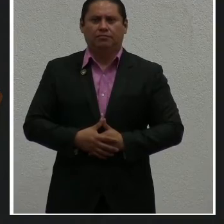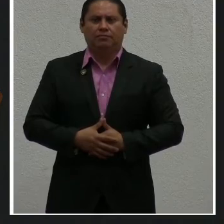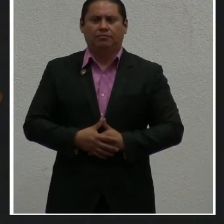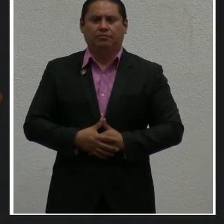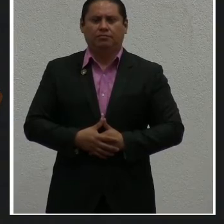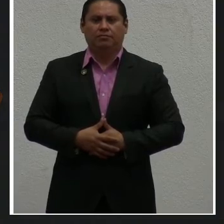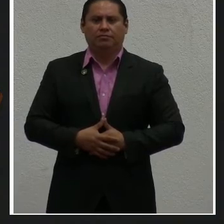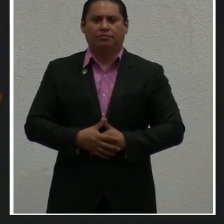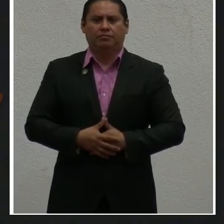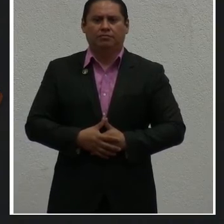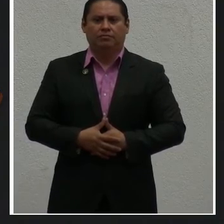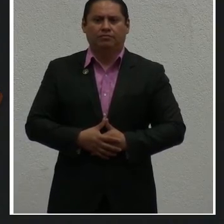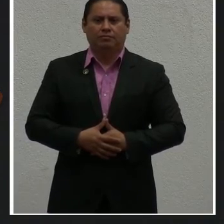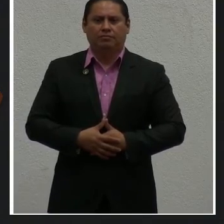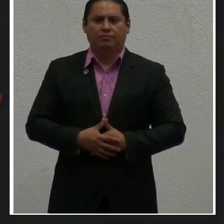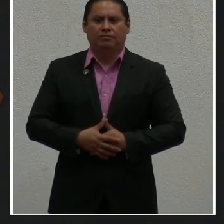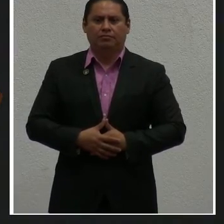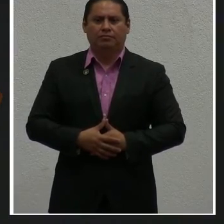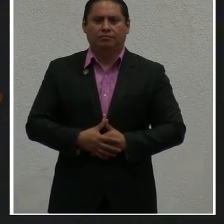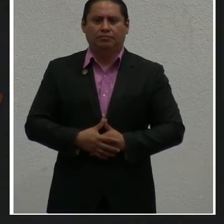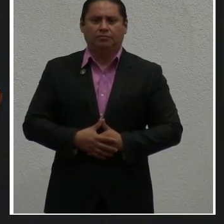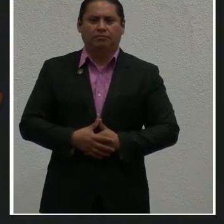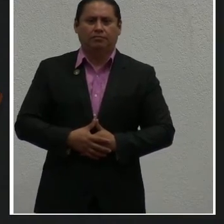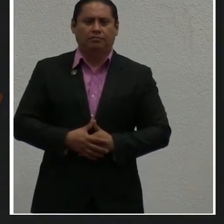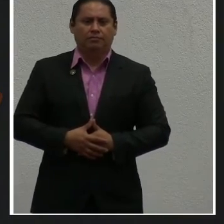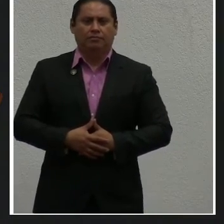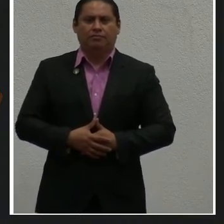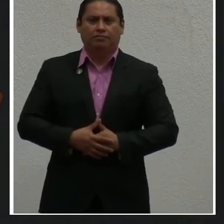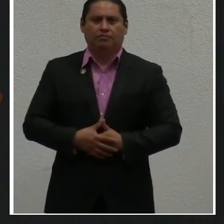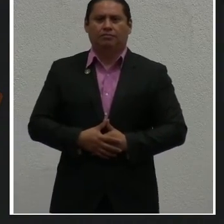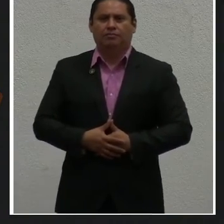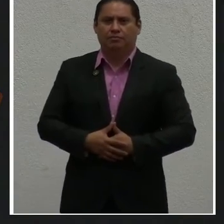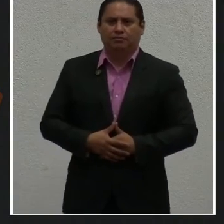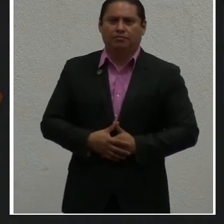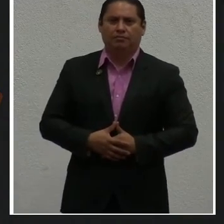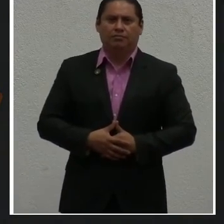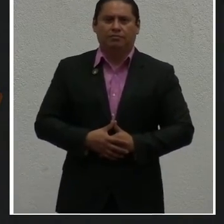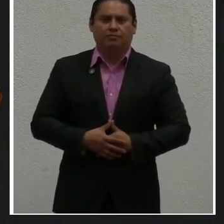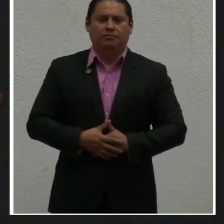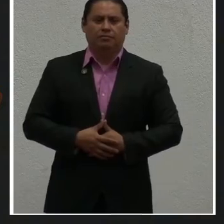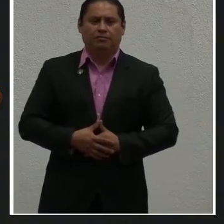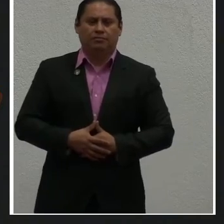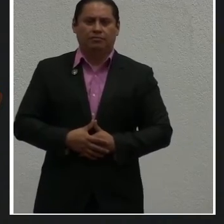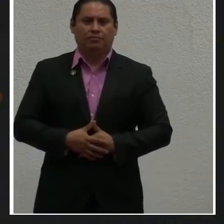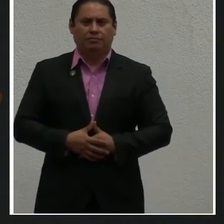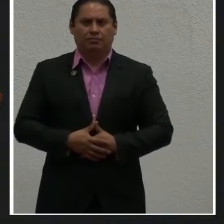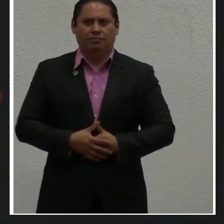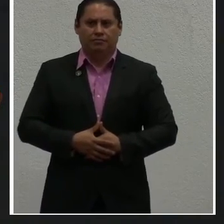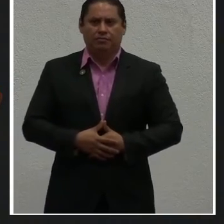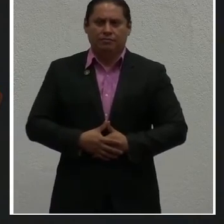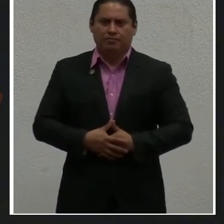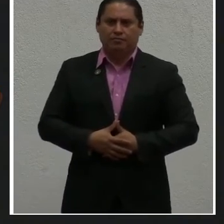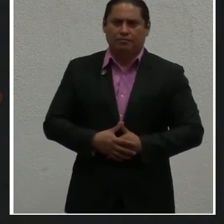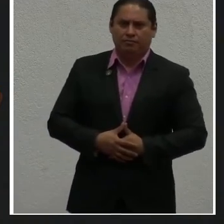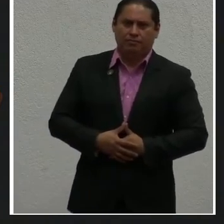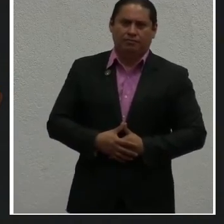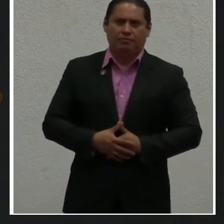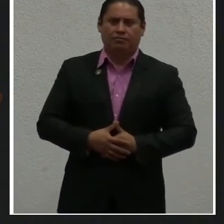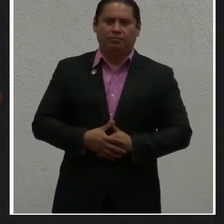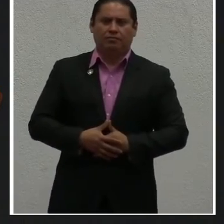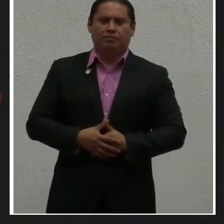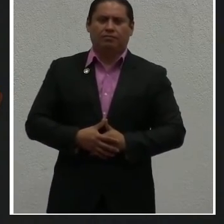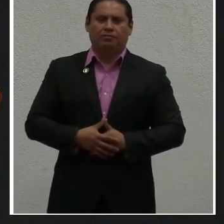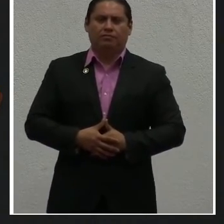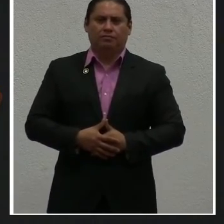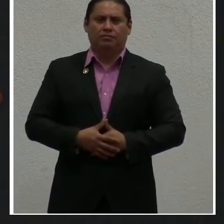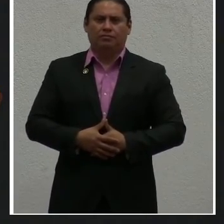muskoplal teya kiltik, tebitil yayich lahinel, testak inul tehlumaltike.